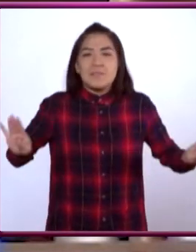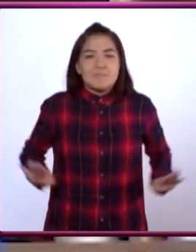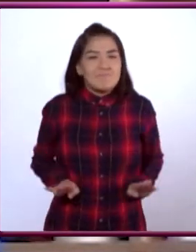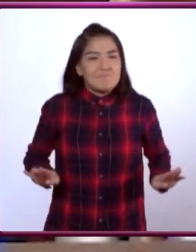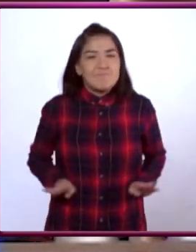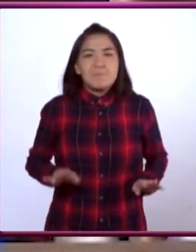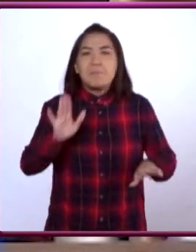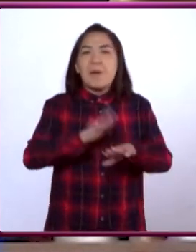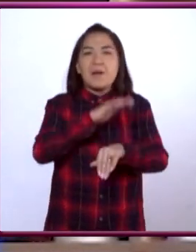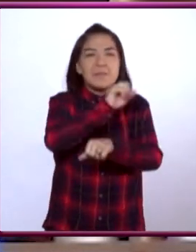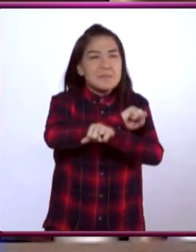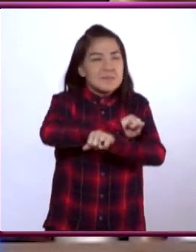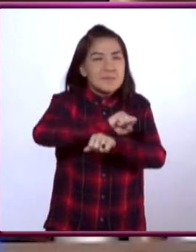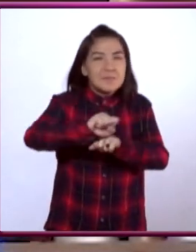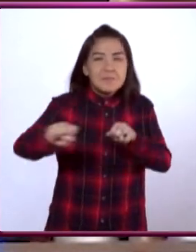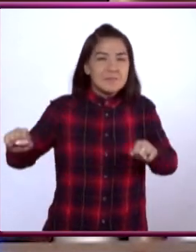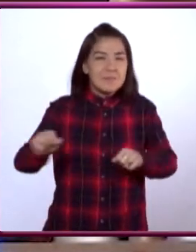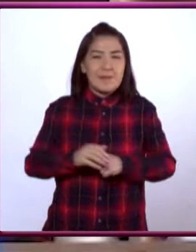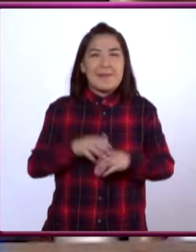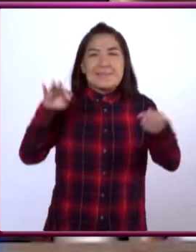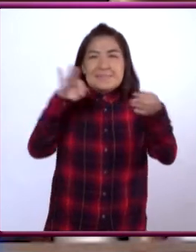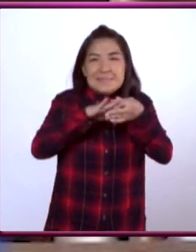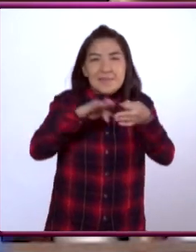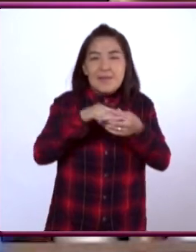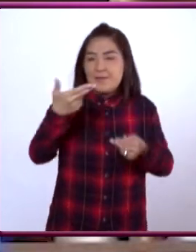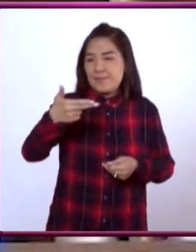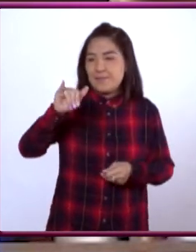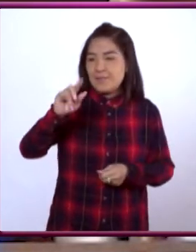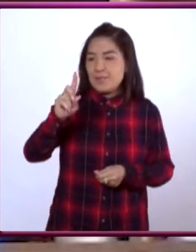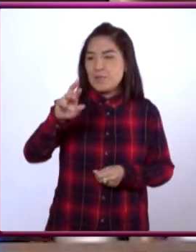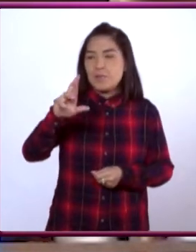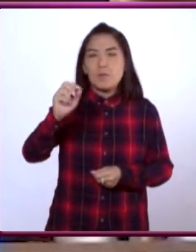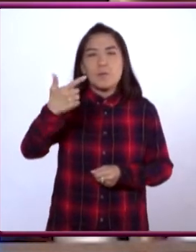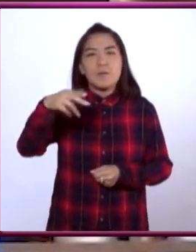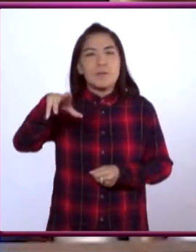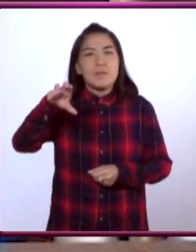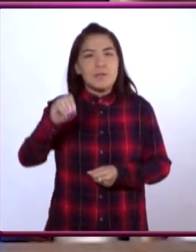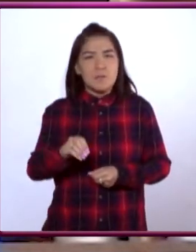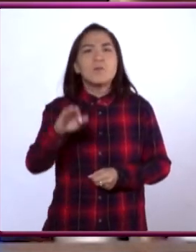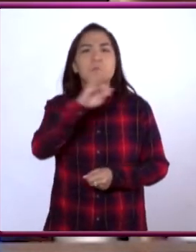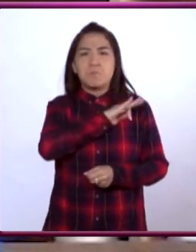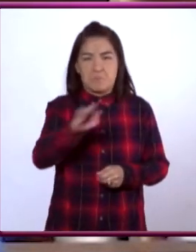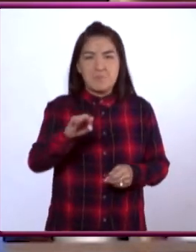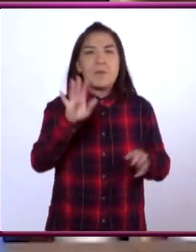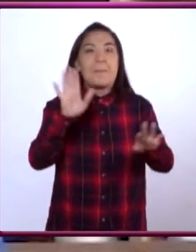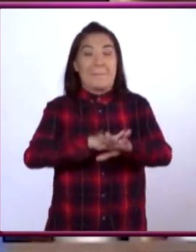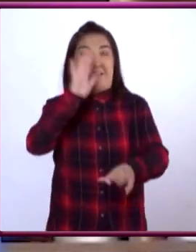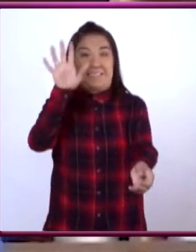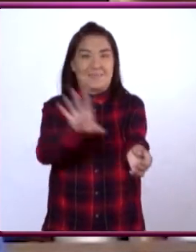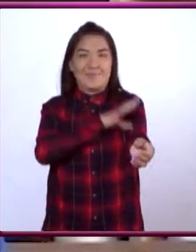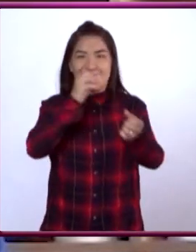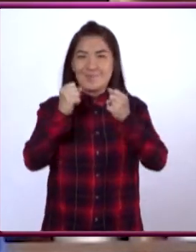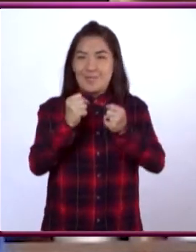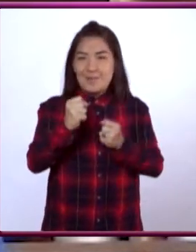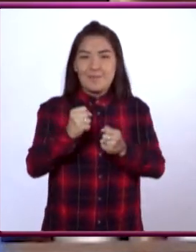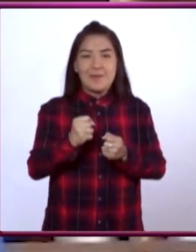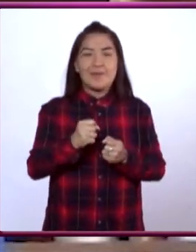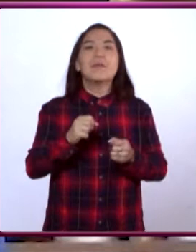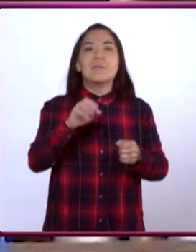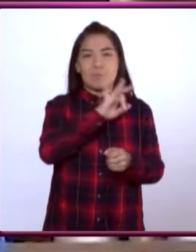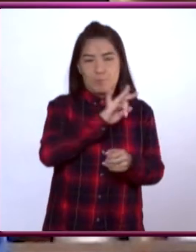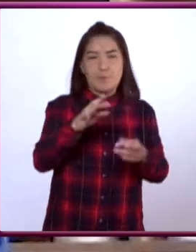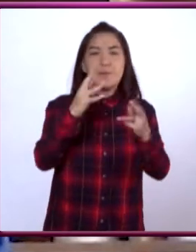partículas muy ligeras, más cercanas al hidrógeno, se puede realizar y también se puede realizar de una manera muy fácil, con un poco más de energía, pero se puede